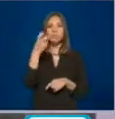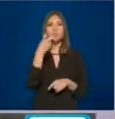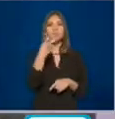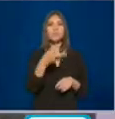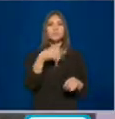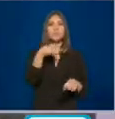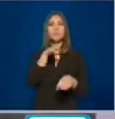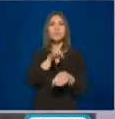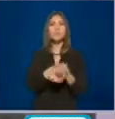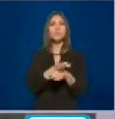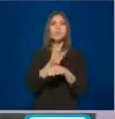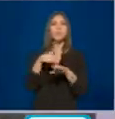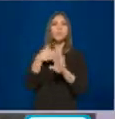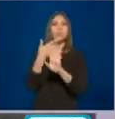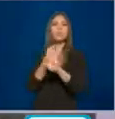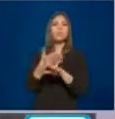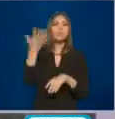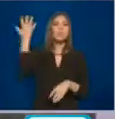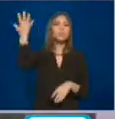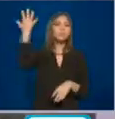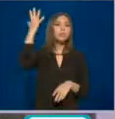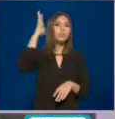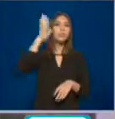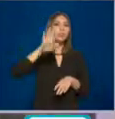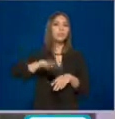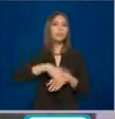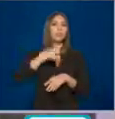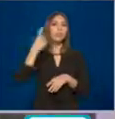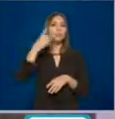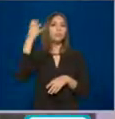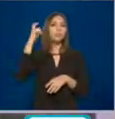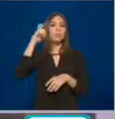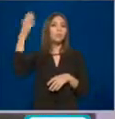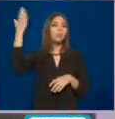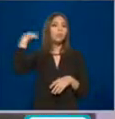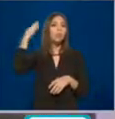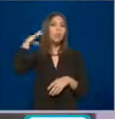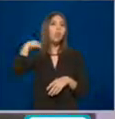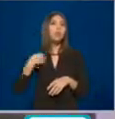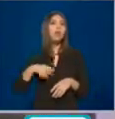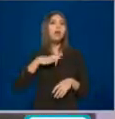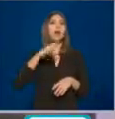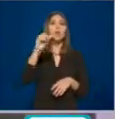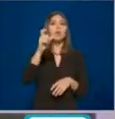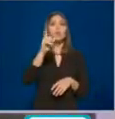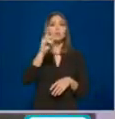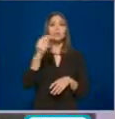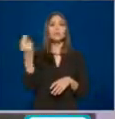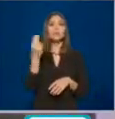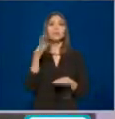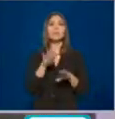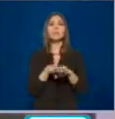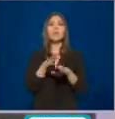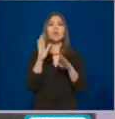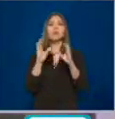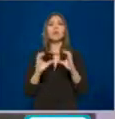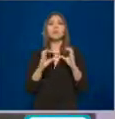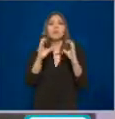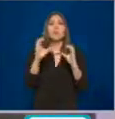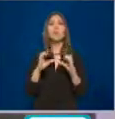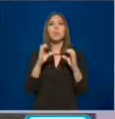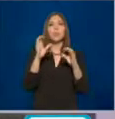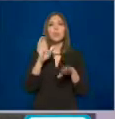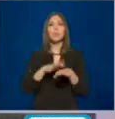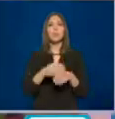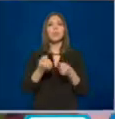protección UV, porque lo que pasa cuando te decoloras es que oxidas el cabello, Sí, ¿no? sí. Lo tienes que mantener como mucho más cuidado, mucho más hidratado